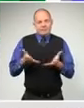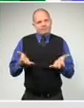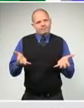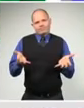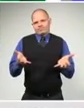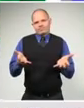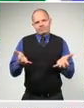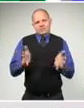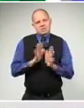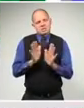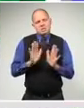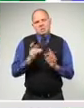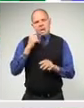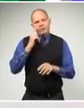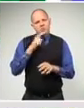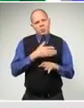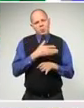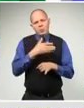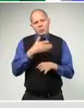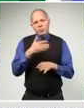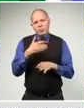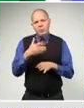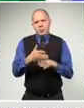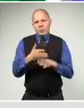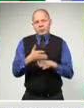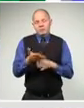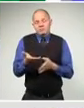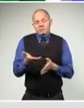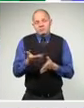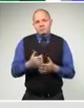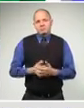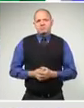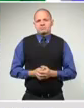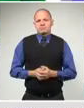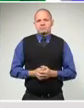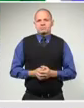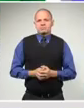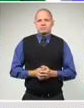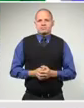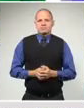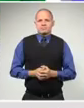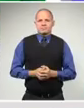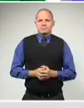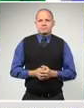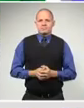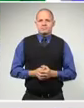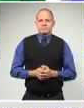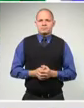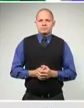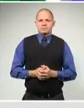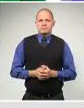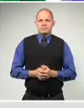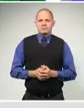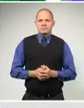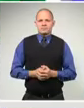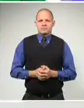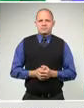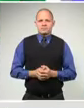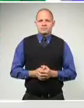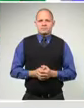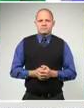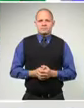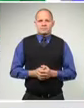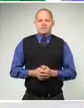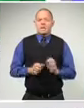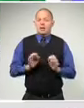en un momento determinado, después de un episodio intenso de falta